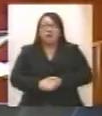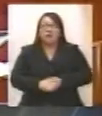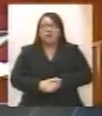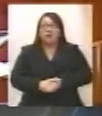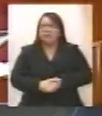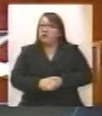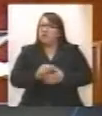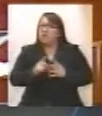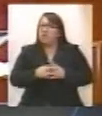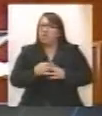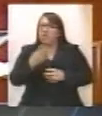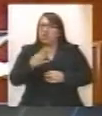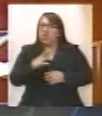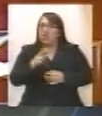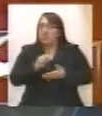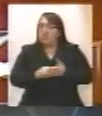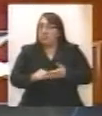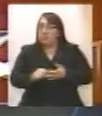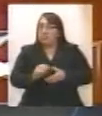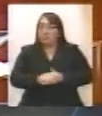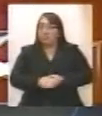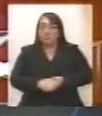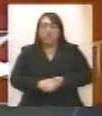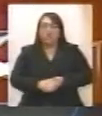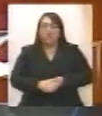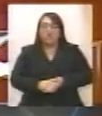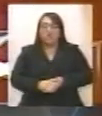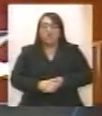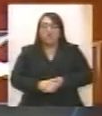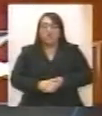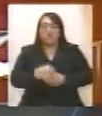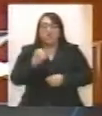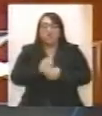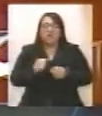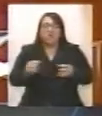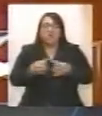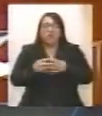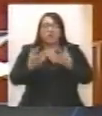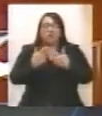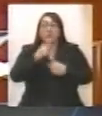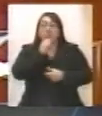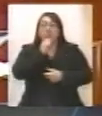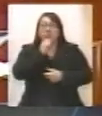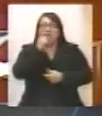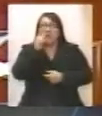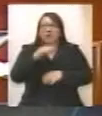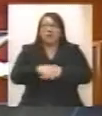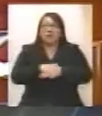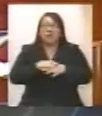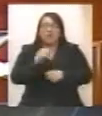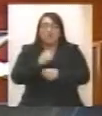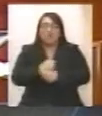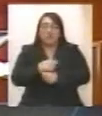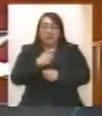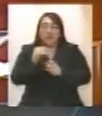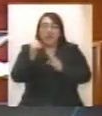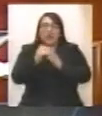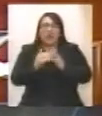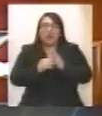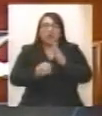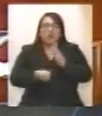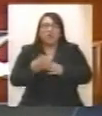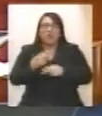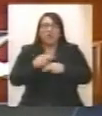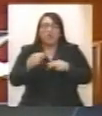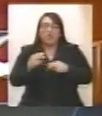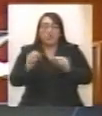A partir del cuarto trimestre del 2014, se trabajará con el sector privado para la elaboración de agendas de innovación a